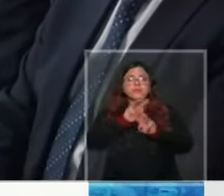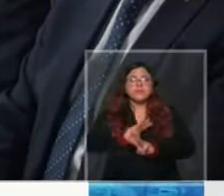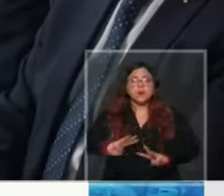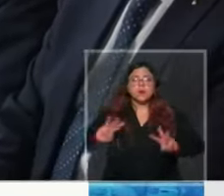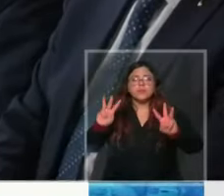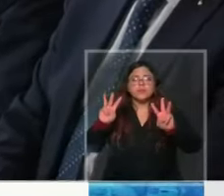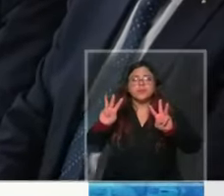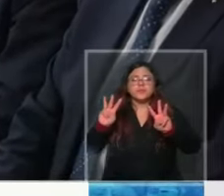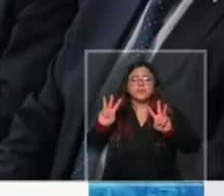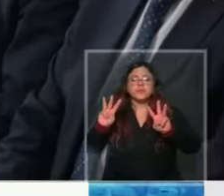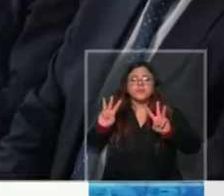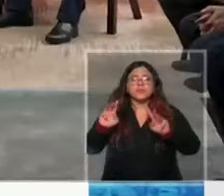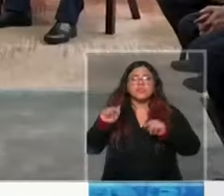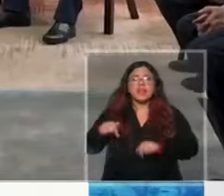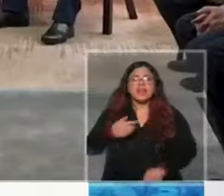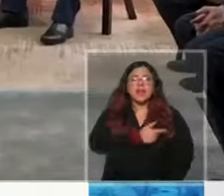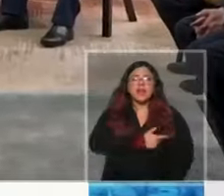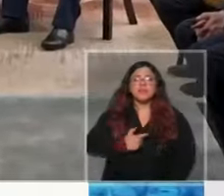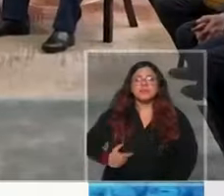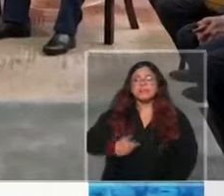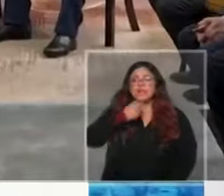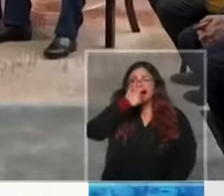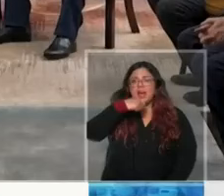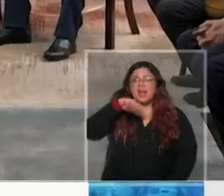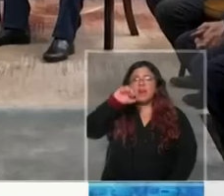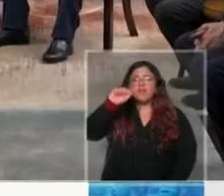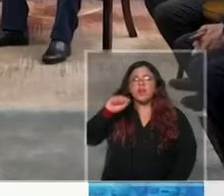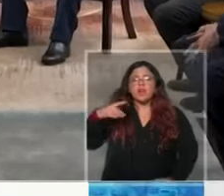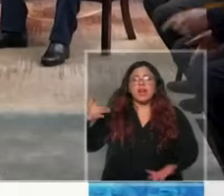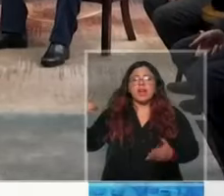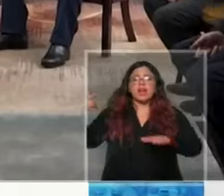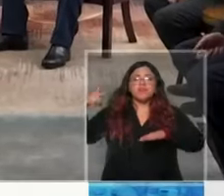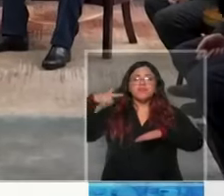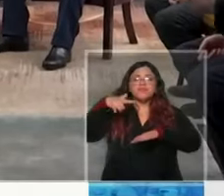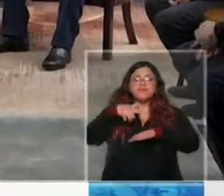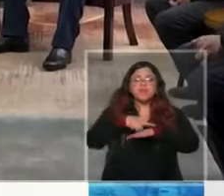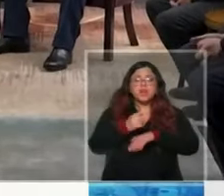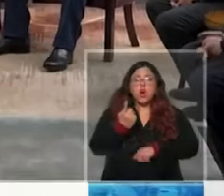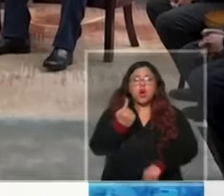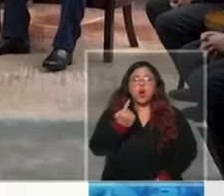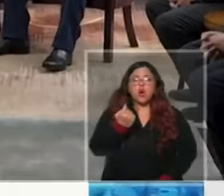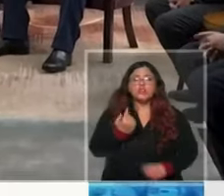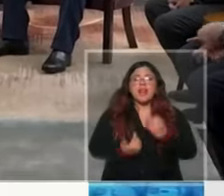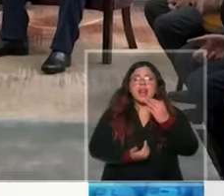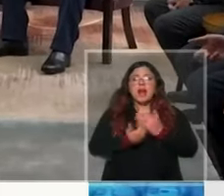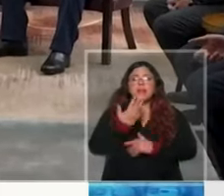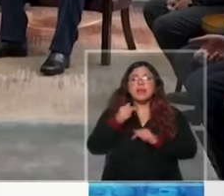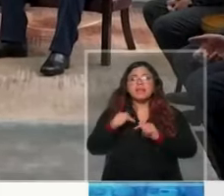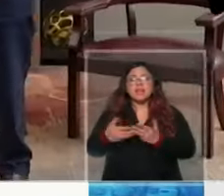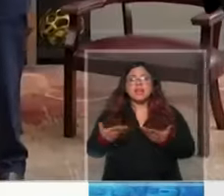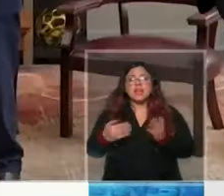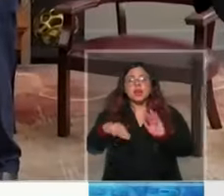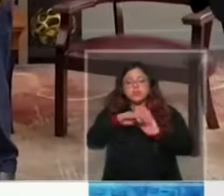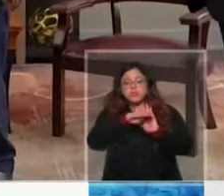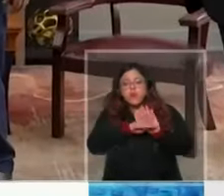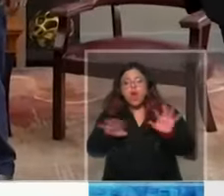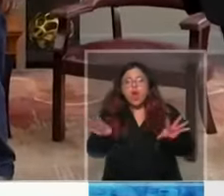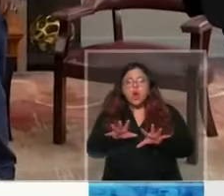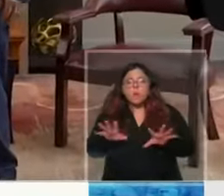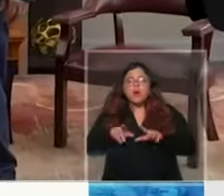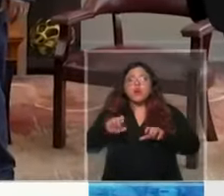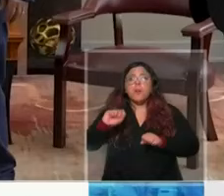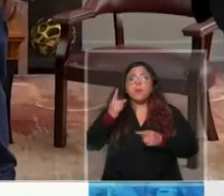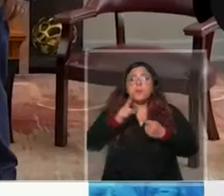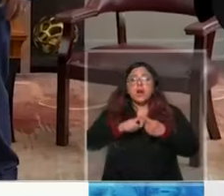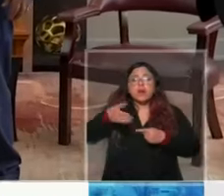Naciones Unidas, donde el presidente Gabriel Boric aterrizó a las 11 de la mañana y comenzó una intensa agenda que comenzó con una reunión